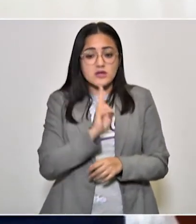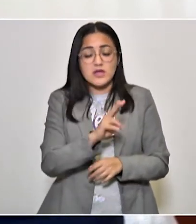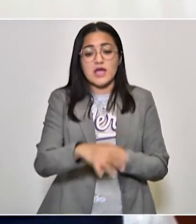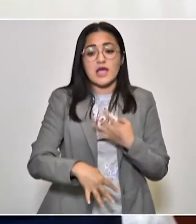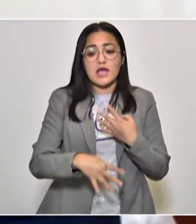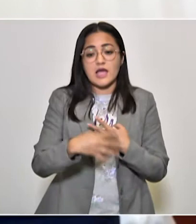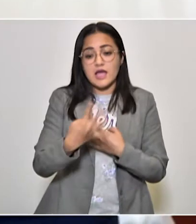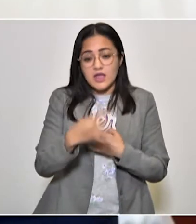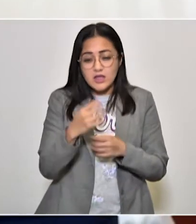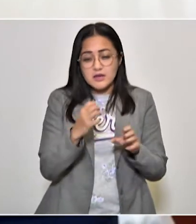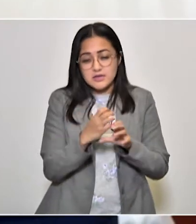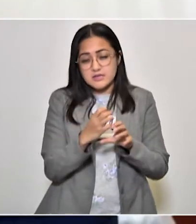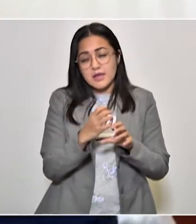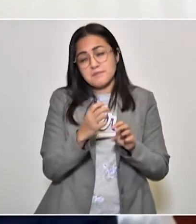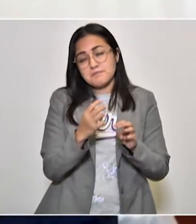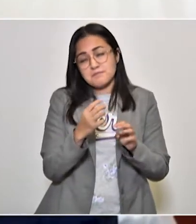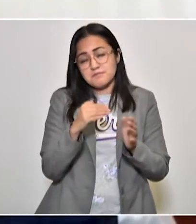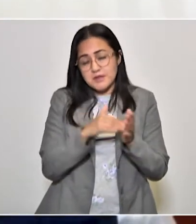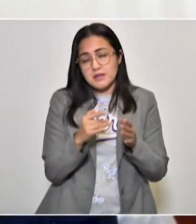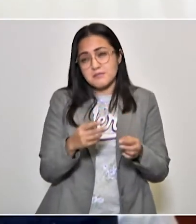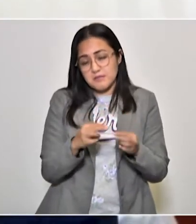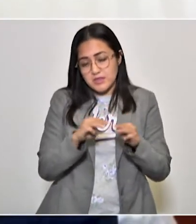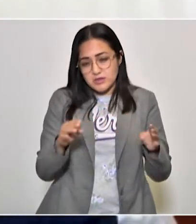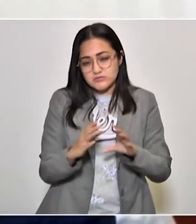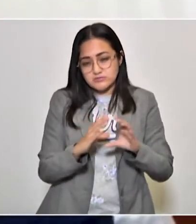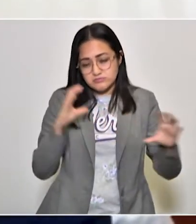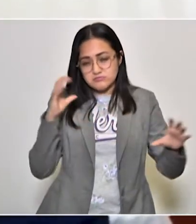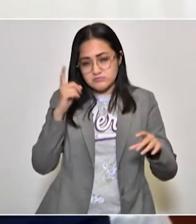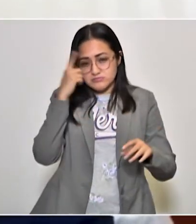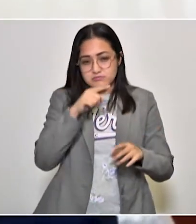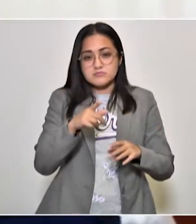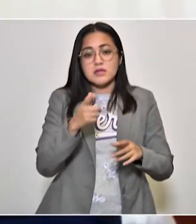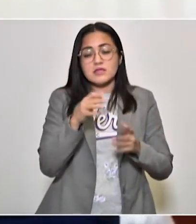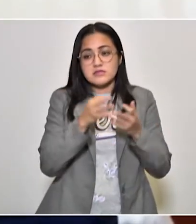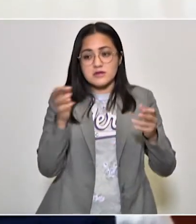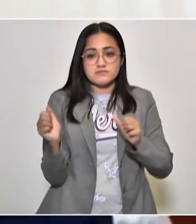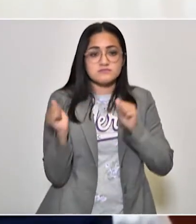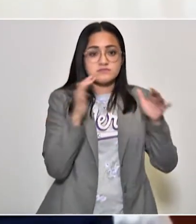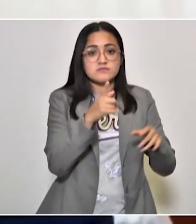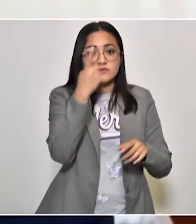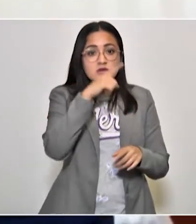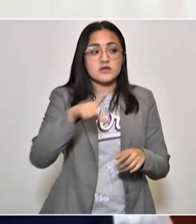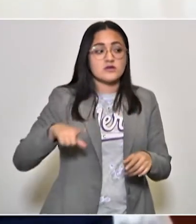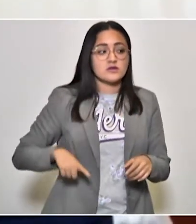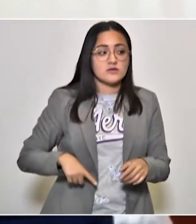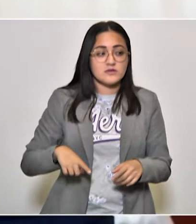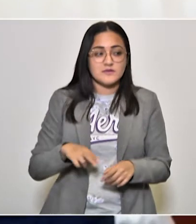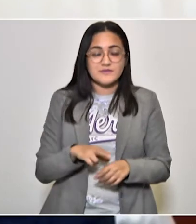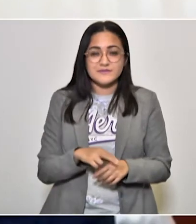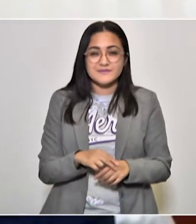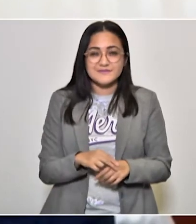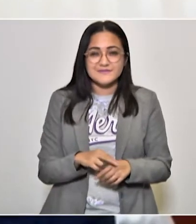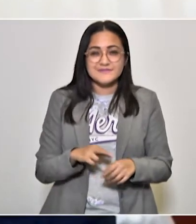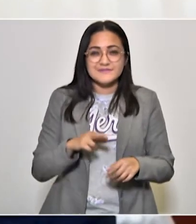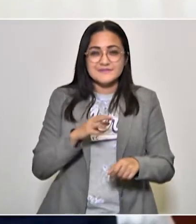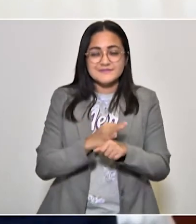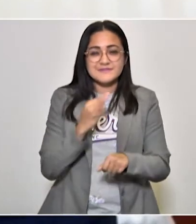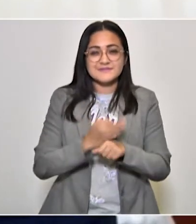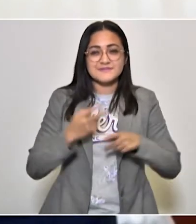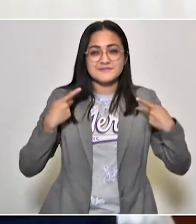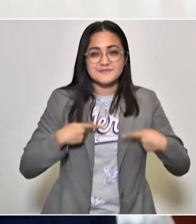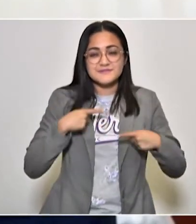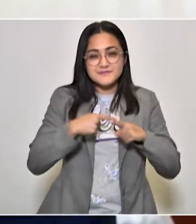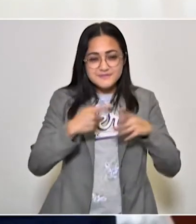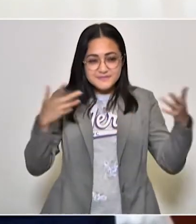14 metros cúbicos seguimos atendiendo también en coordinación con gobernación a personas que quieren